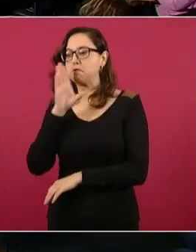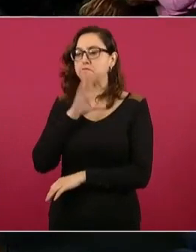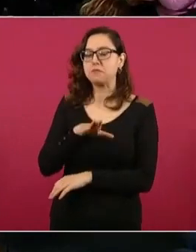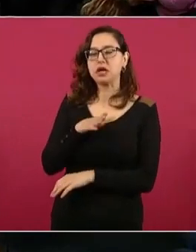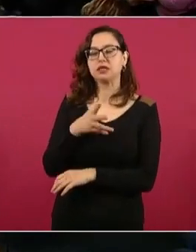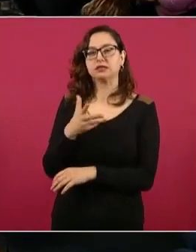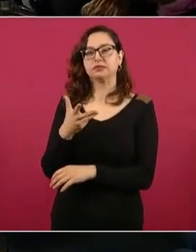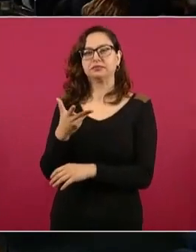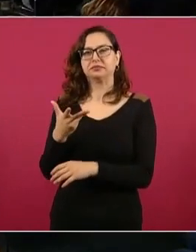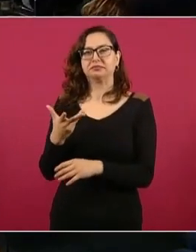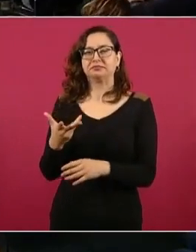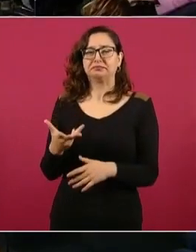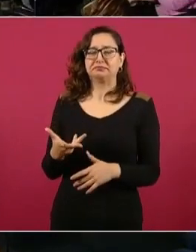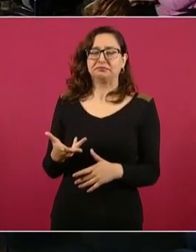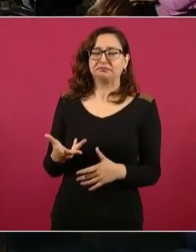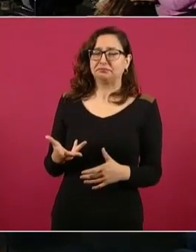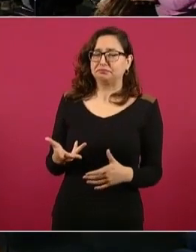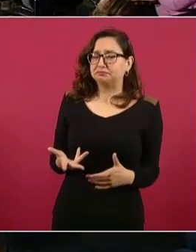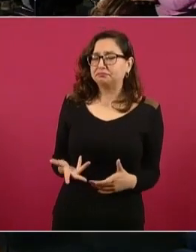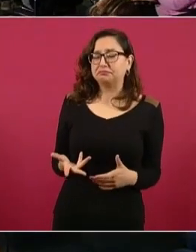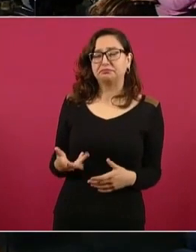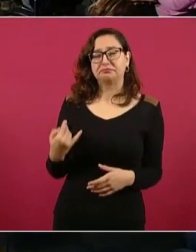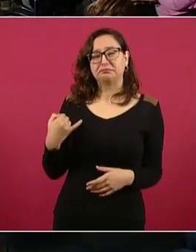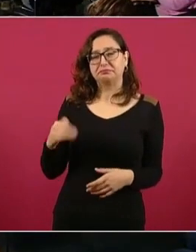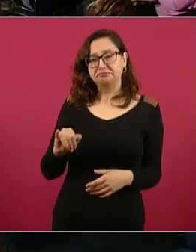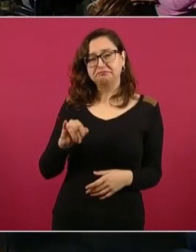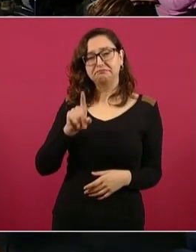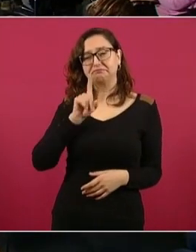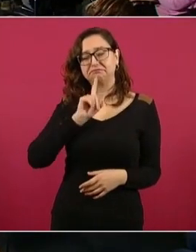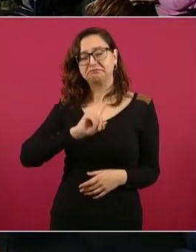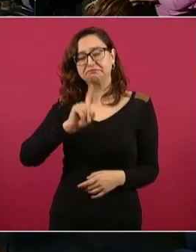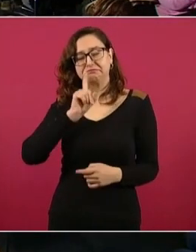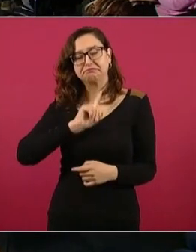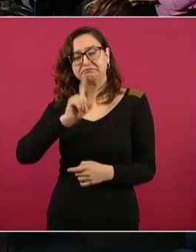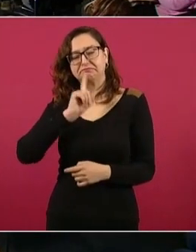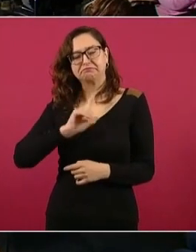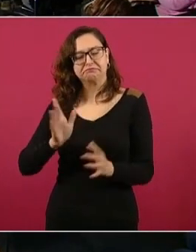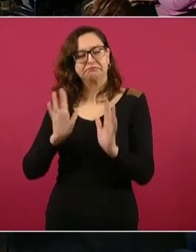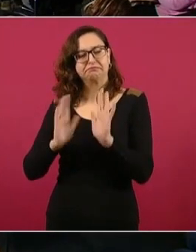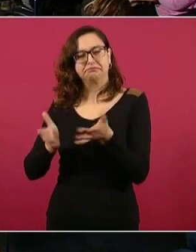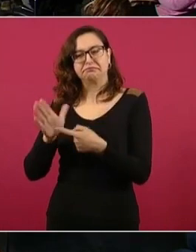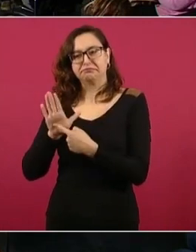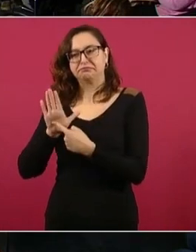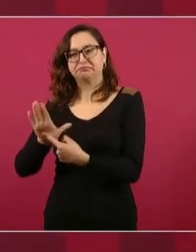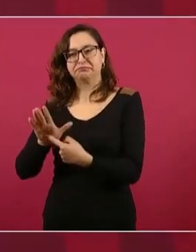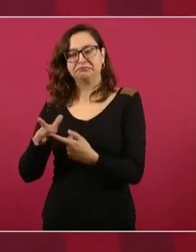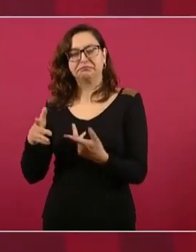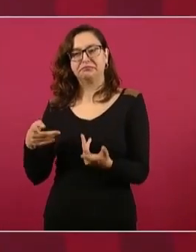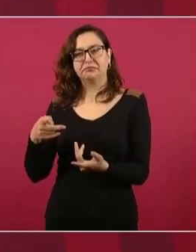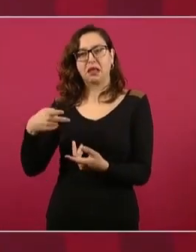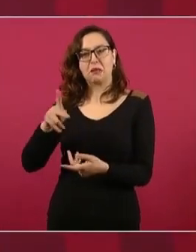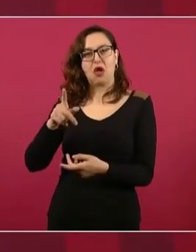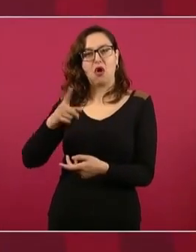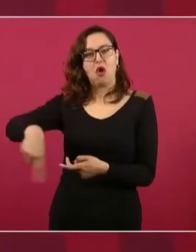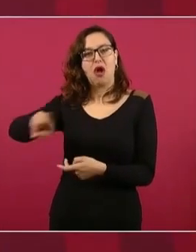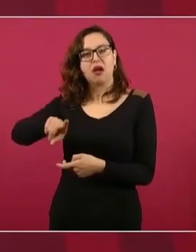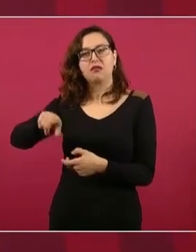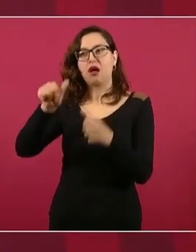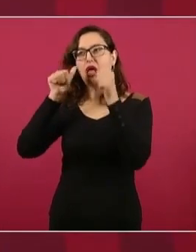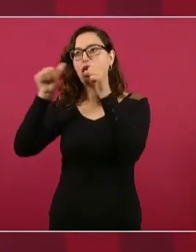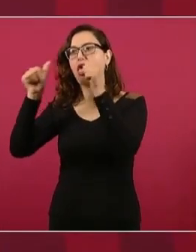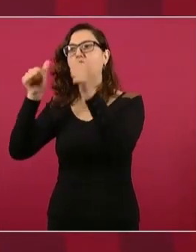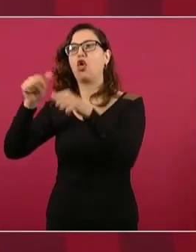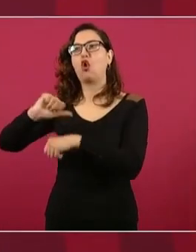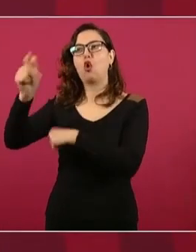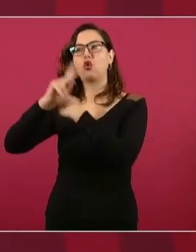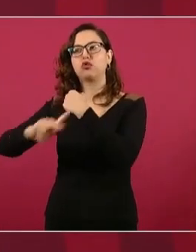es completamente falaz, como ya se comentó. Pero no se visualiza que en el propio México contemporáneo hay condiciones